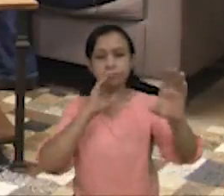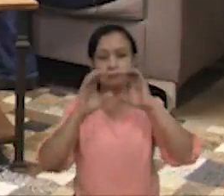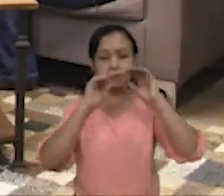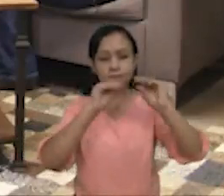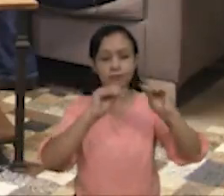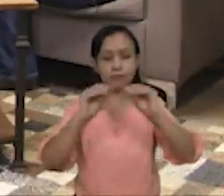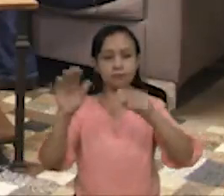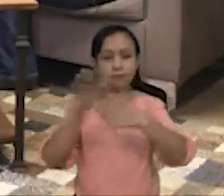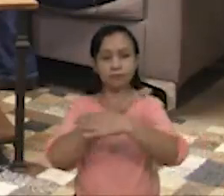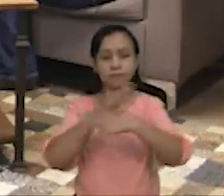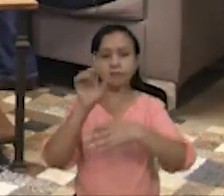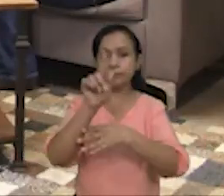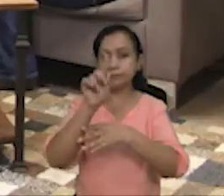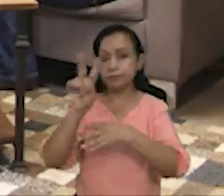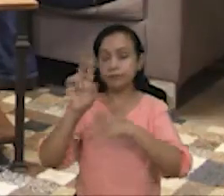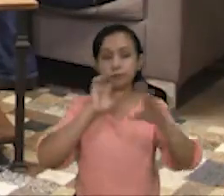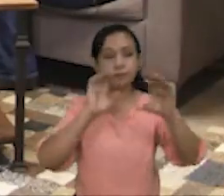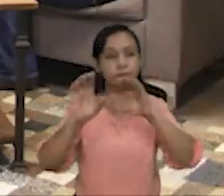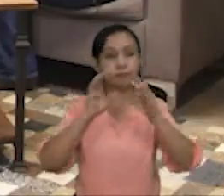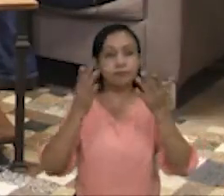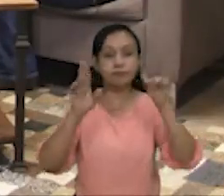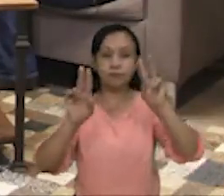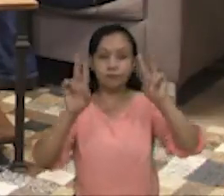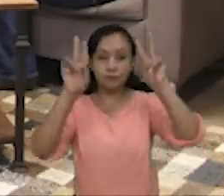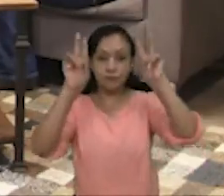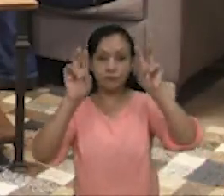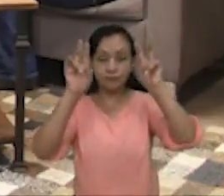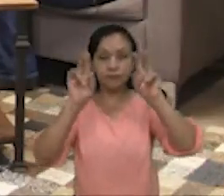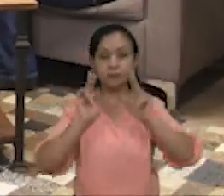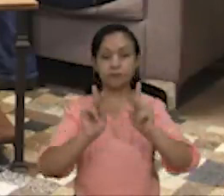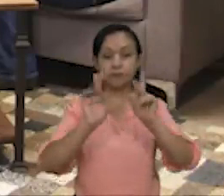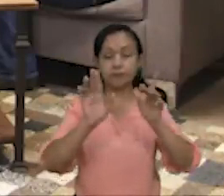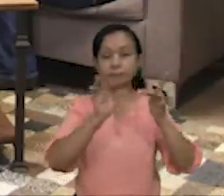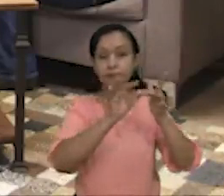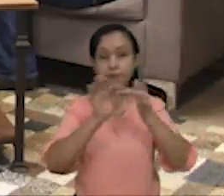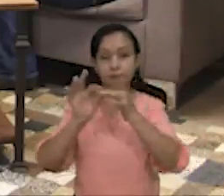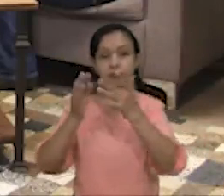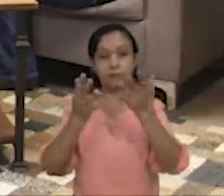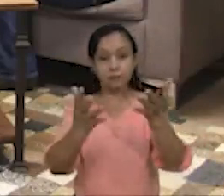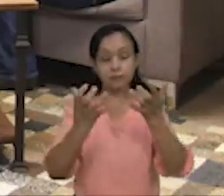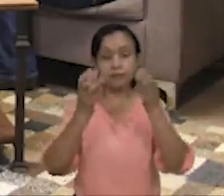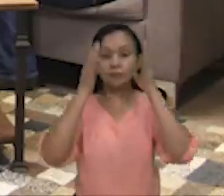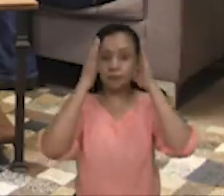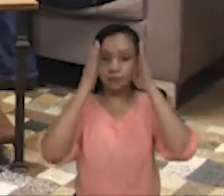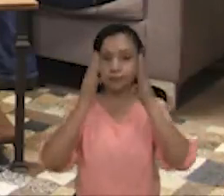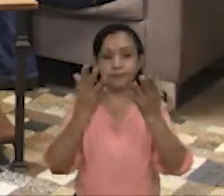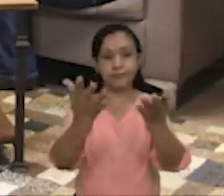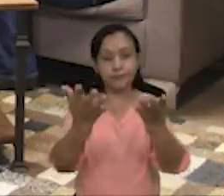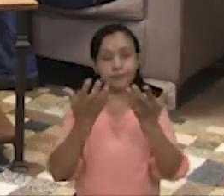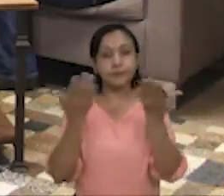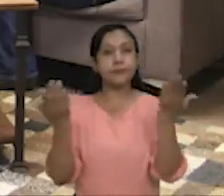están en los medios de comunicación, y que hay temáticas en particular en las que ellos están enfocados e